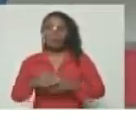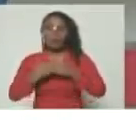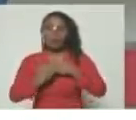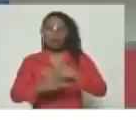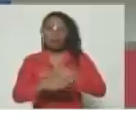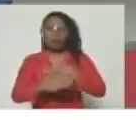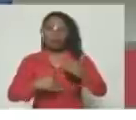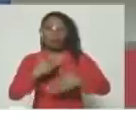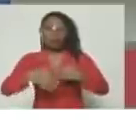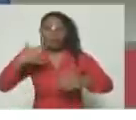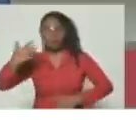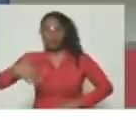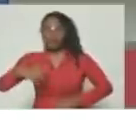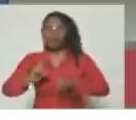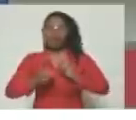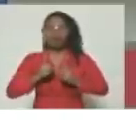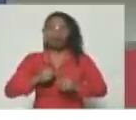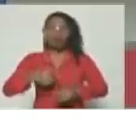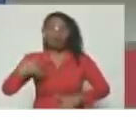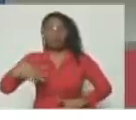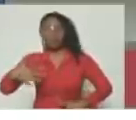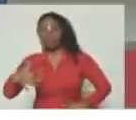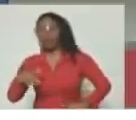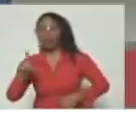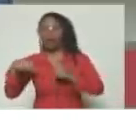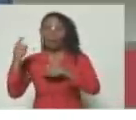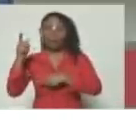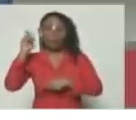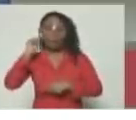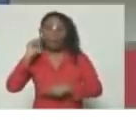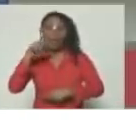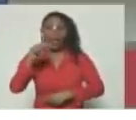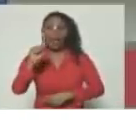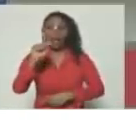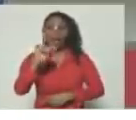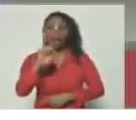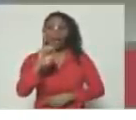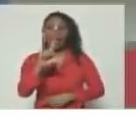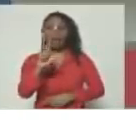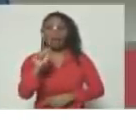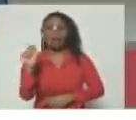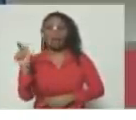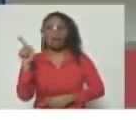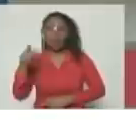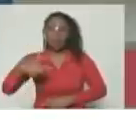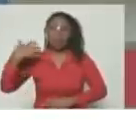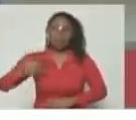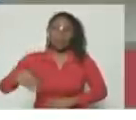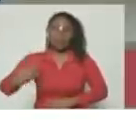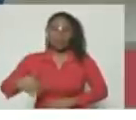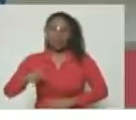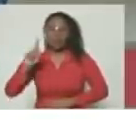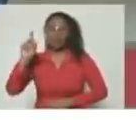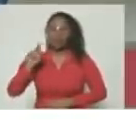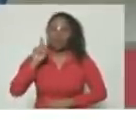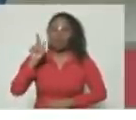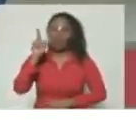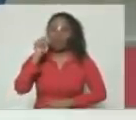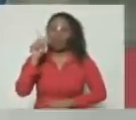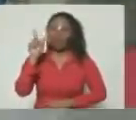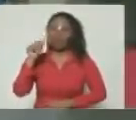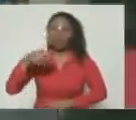Progresista, candela son, o la de la diputada de Acción Democrática, Angelí. Son candela de Correa también, José